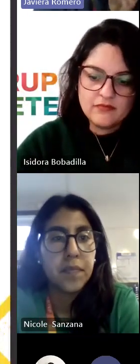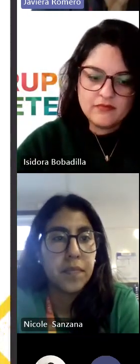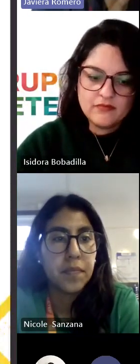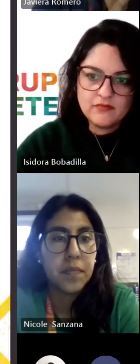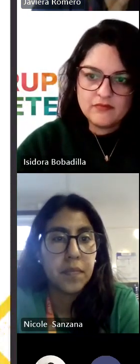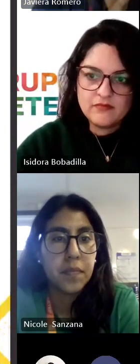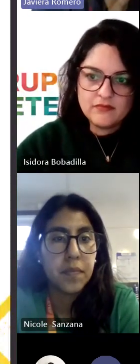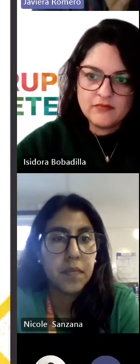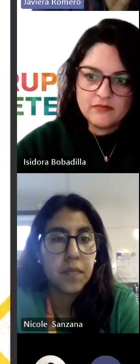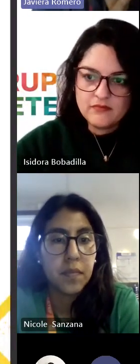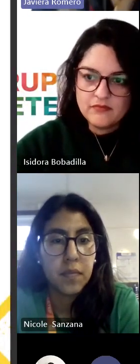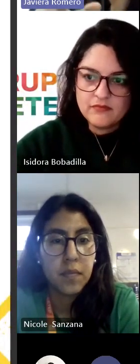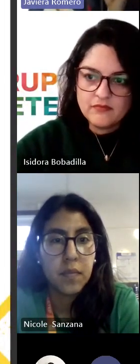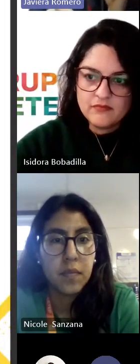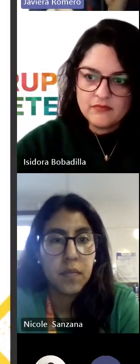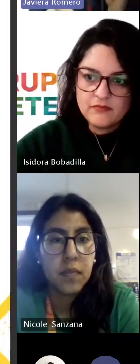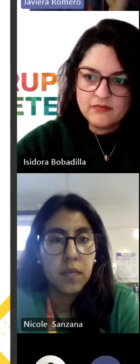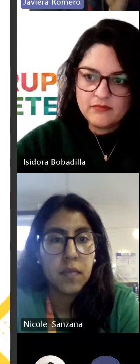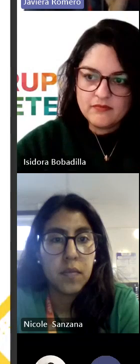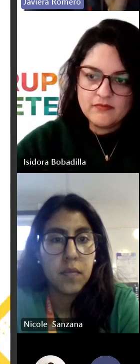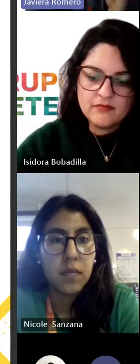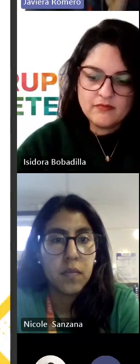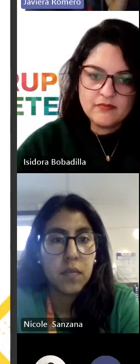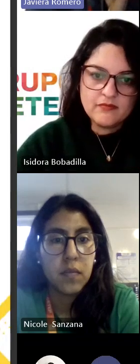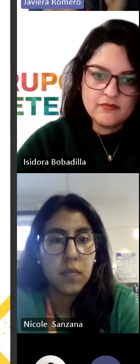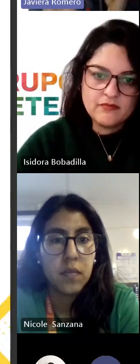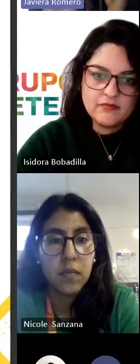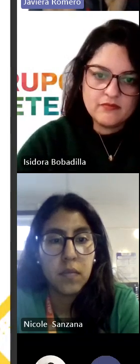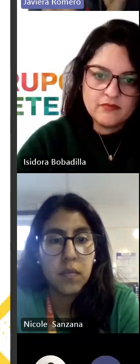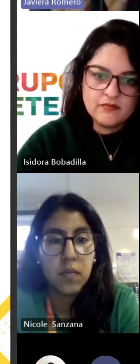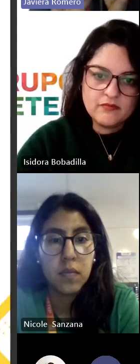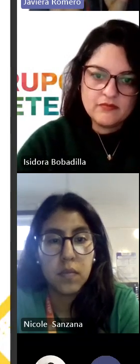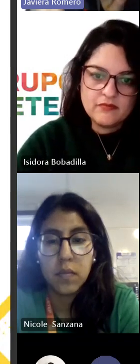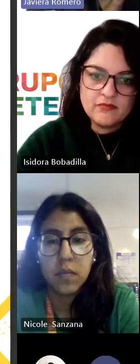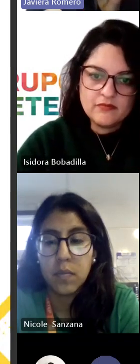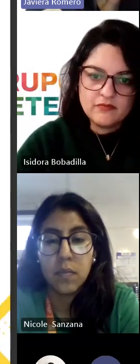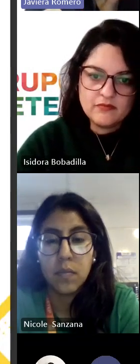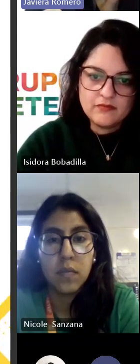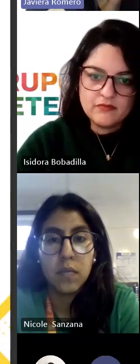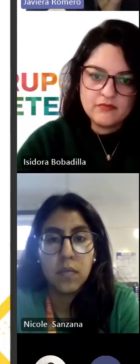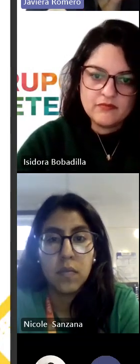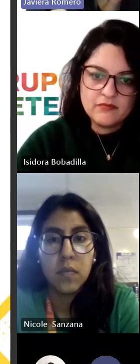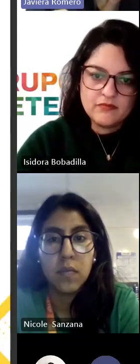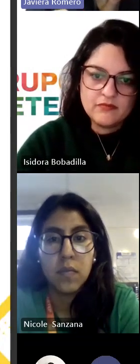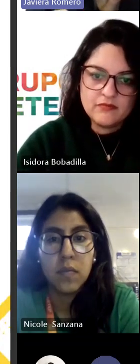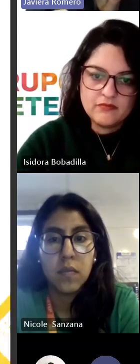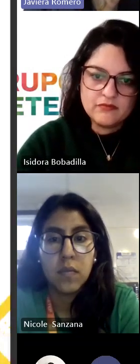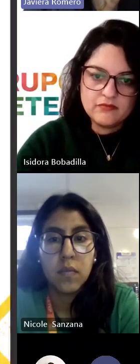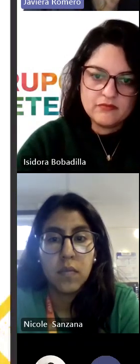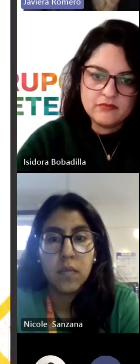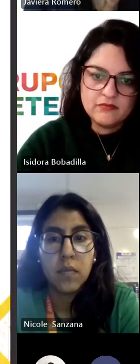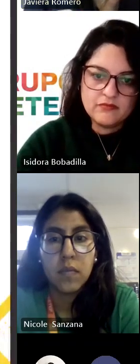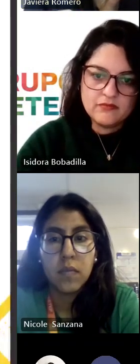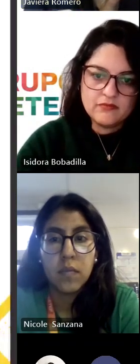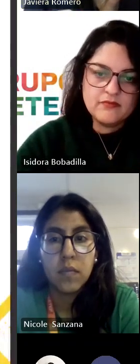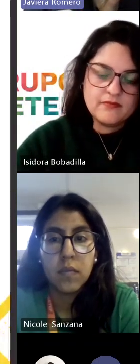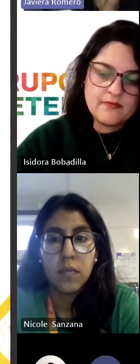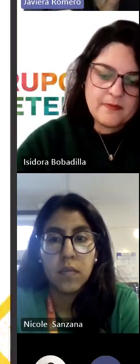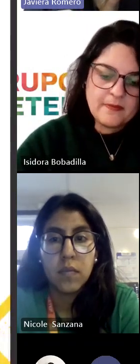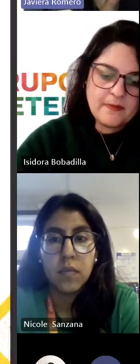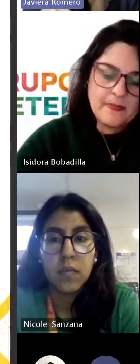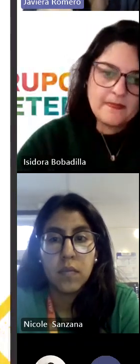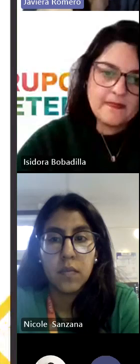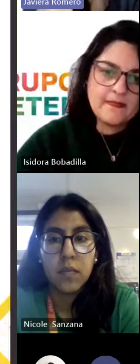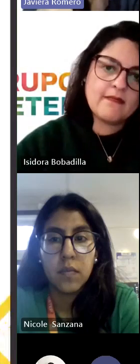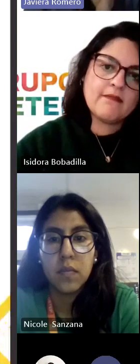comunitarios. Y bueno, también podríamos eso contextualizarlo a la comunidad escolar, ¿cierto? Por